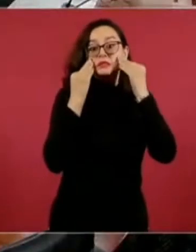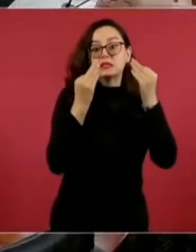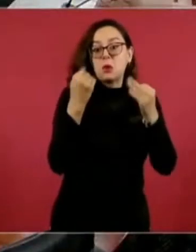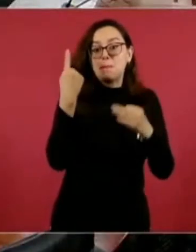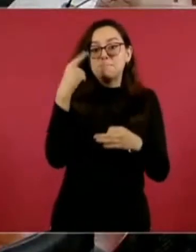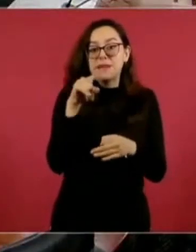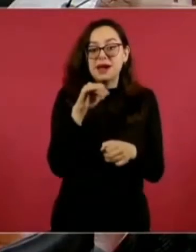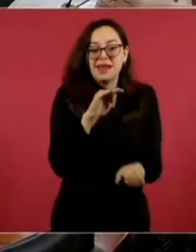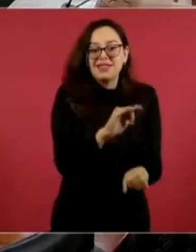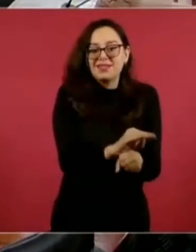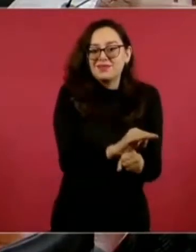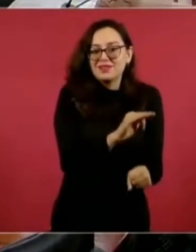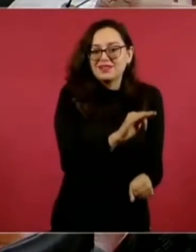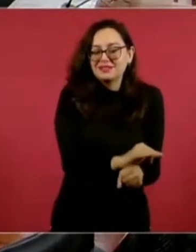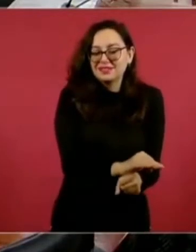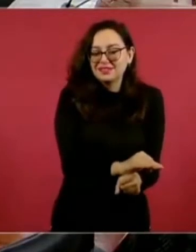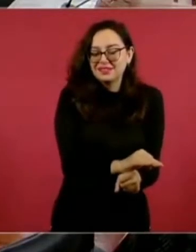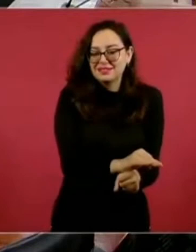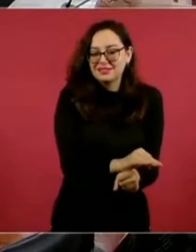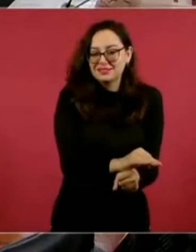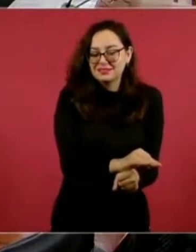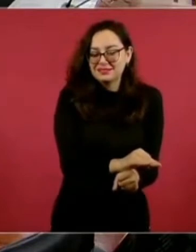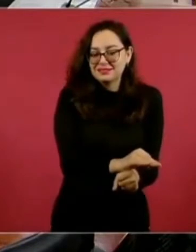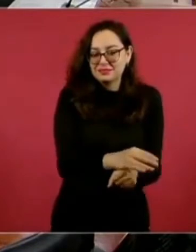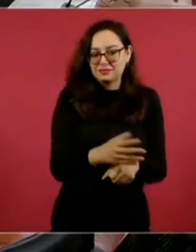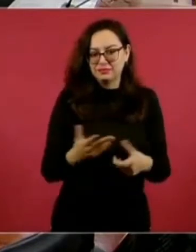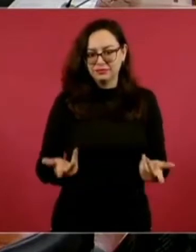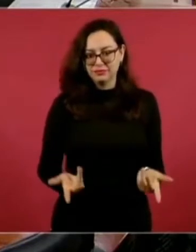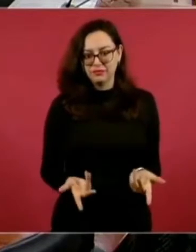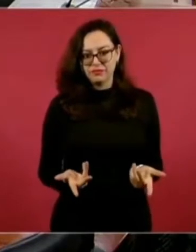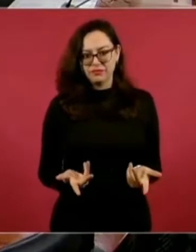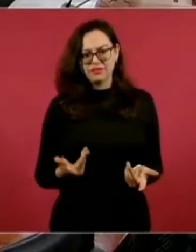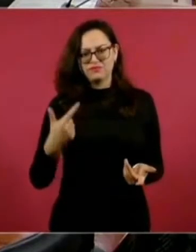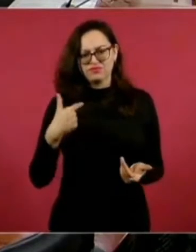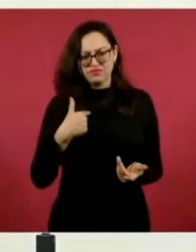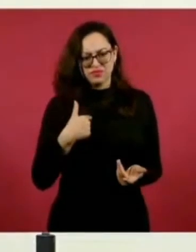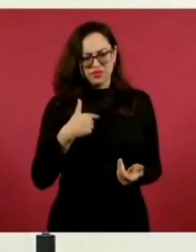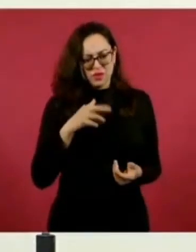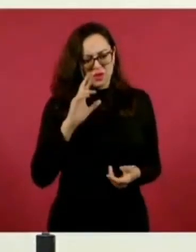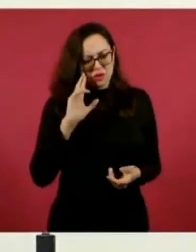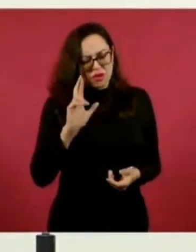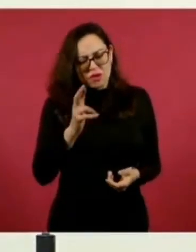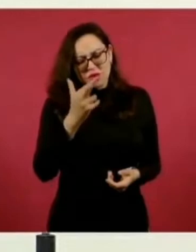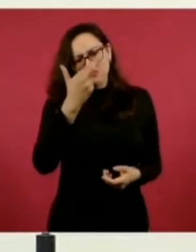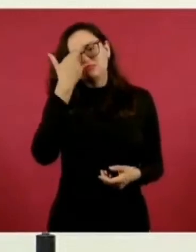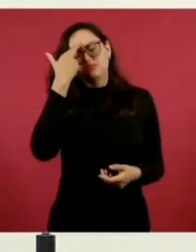al responsable de la comandancia de la Policía Municipal de Iguala,